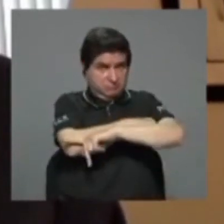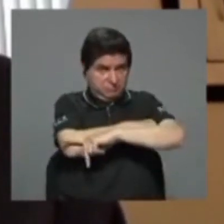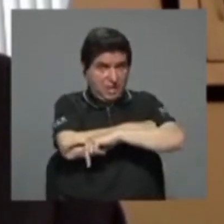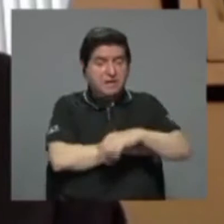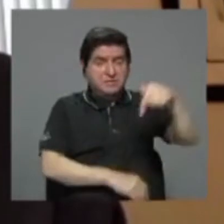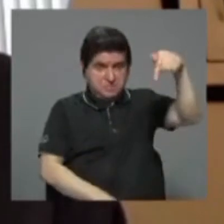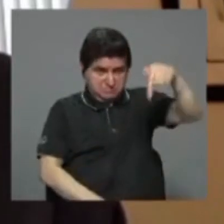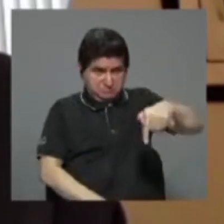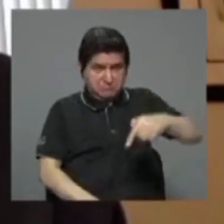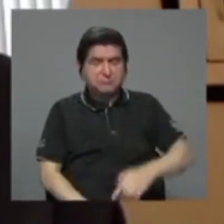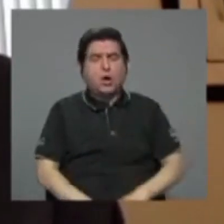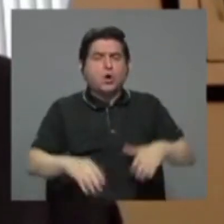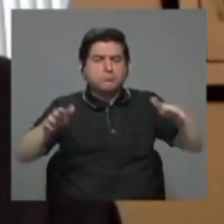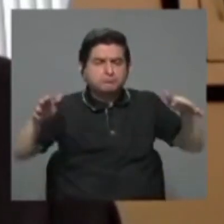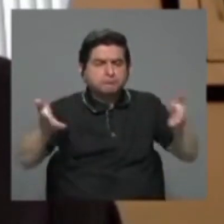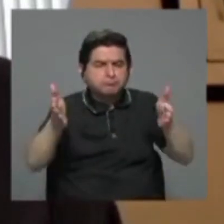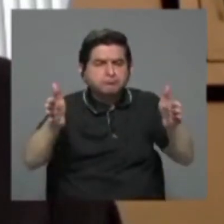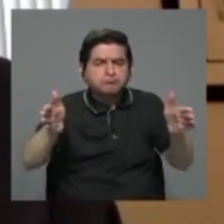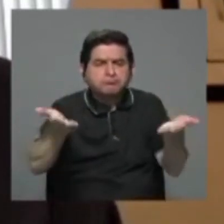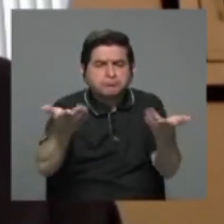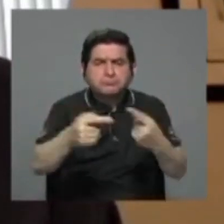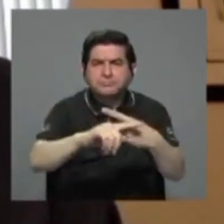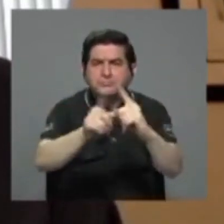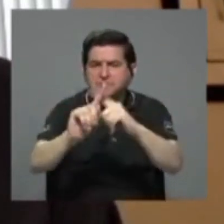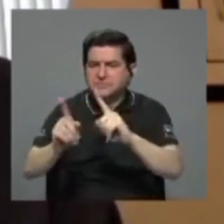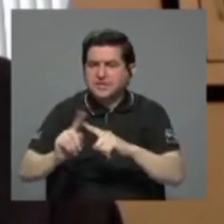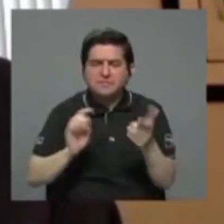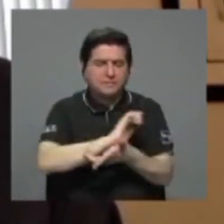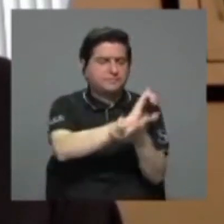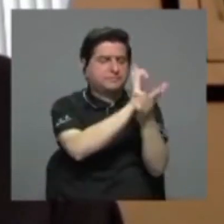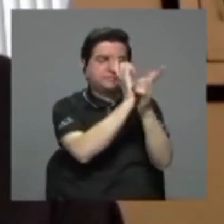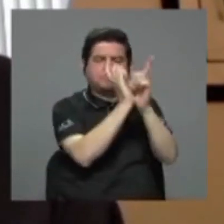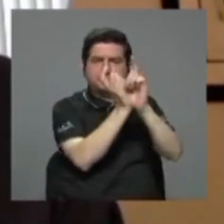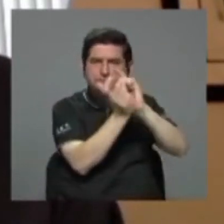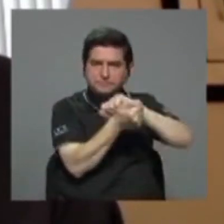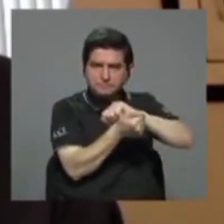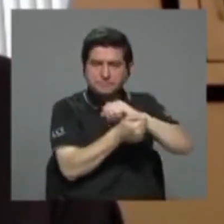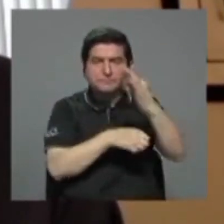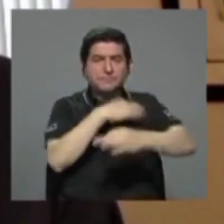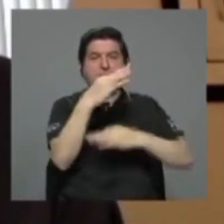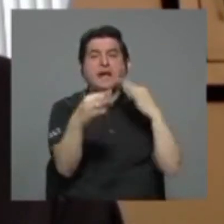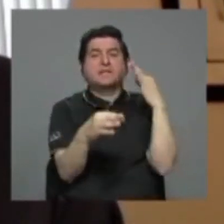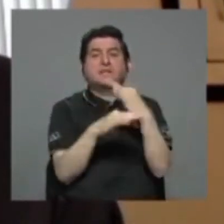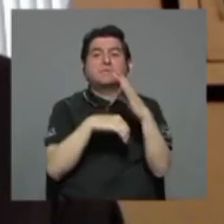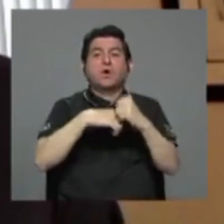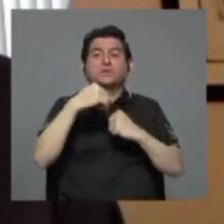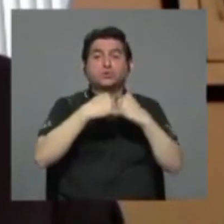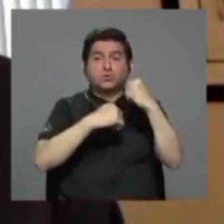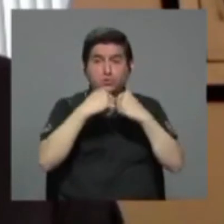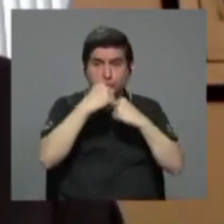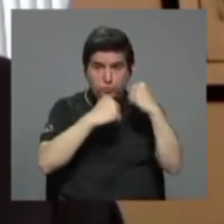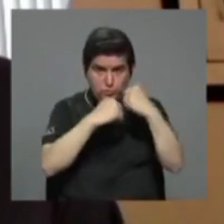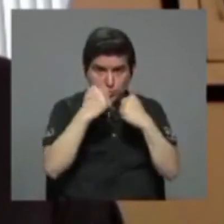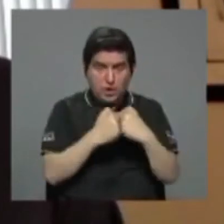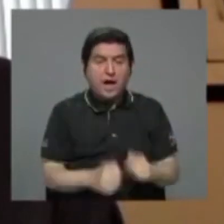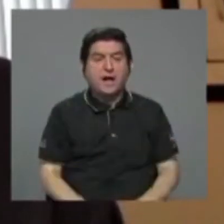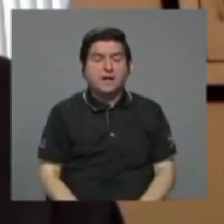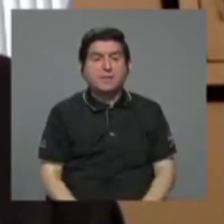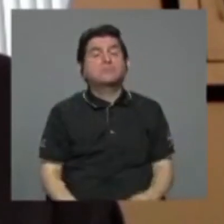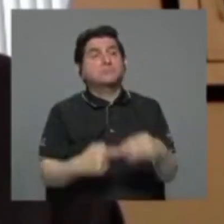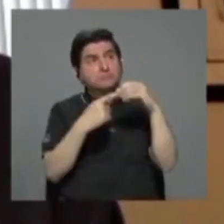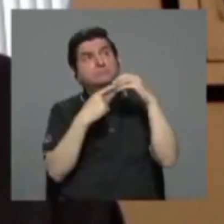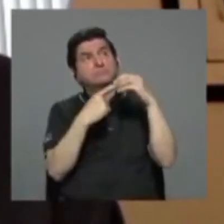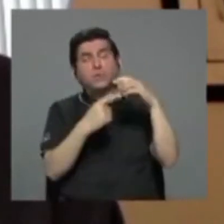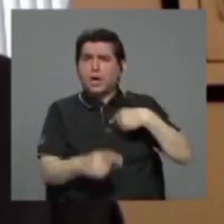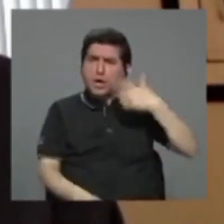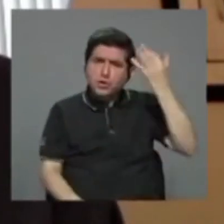logró impulsar una serie de reformas de índole estructural en gran medida, que